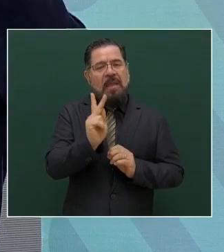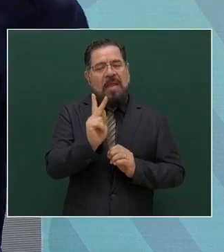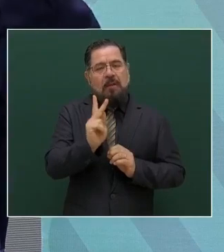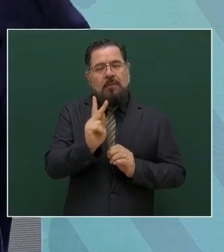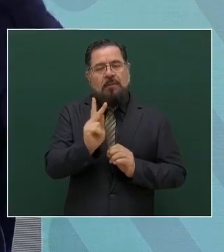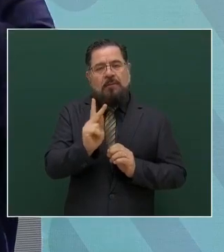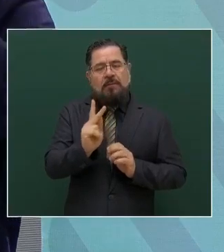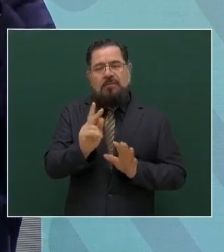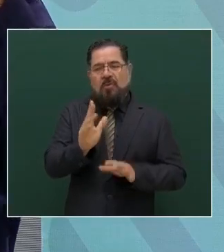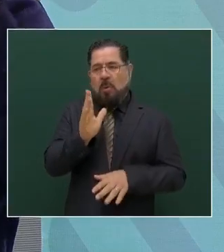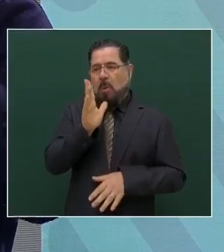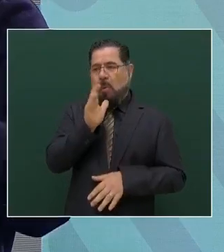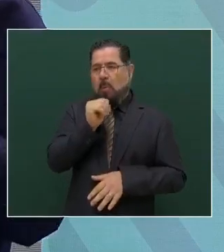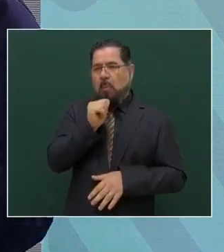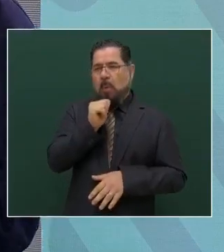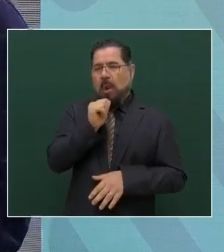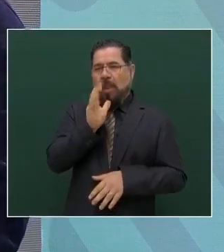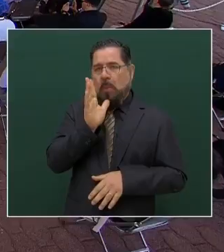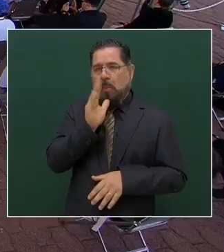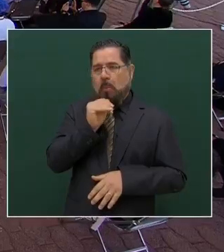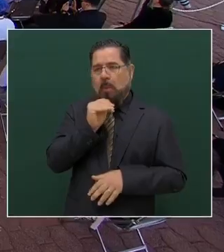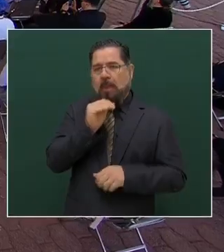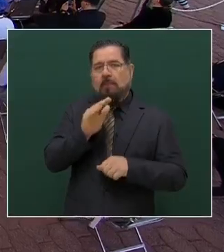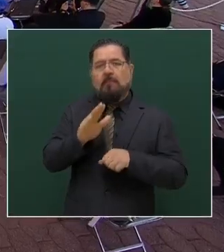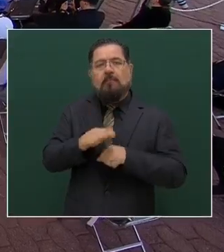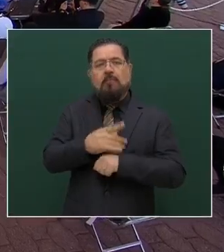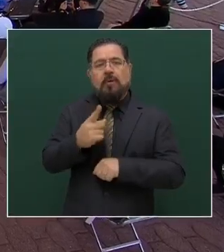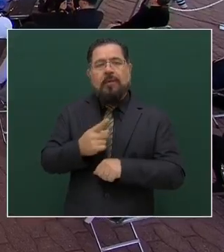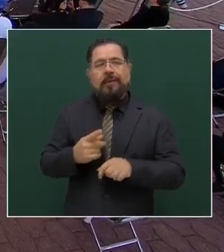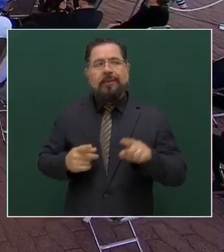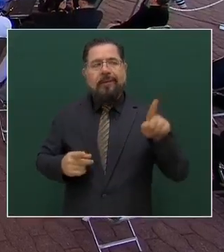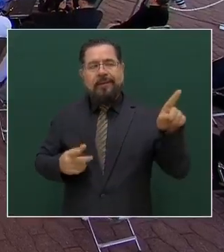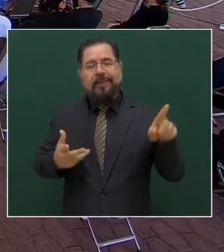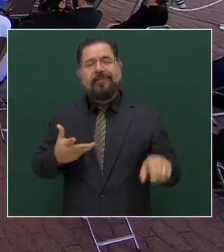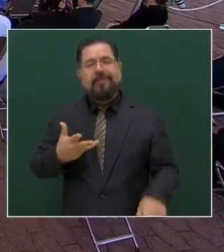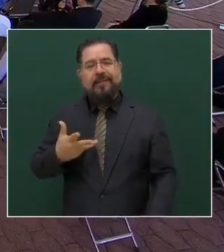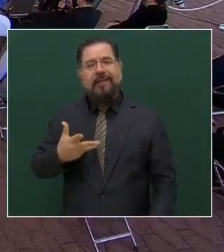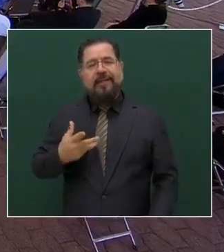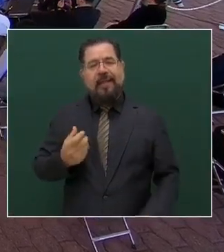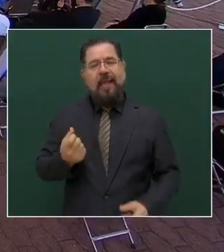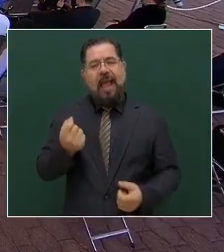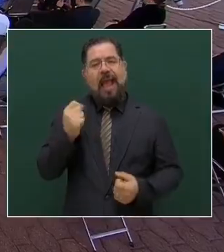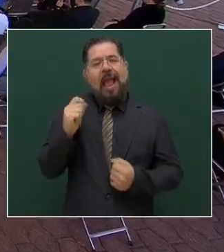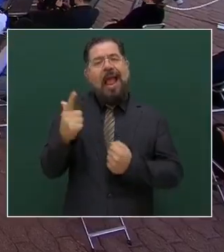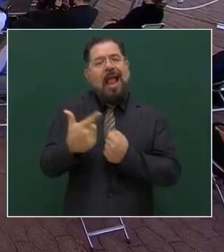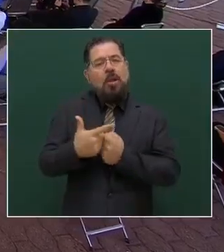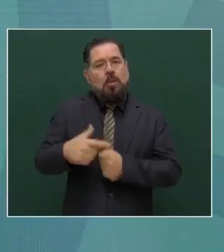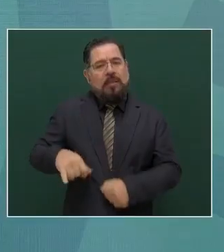porque los intereses creados,